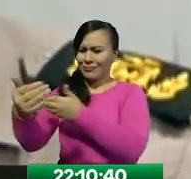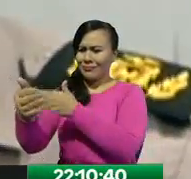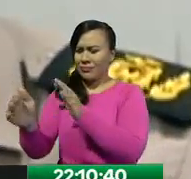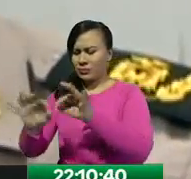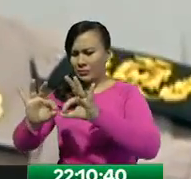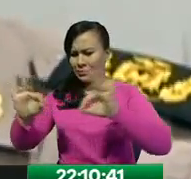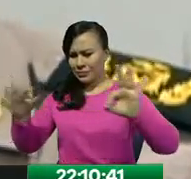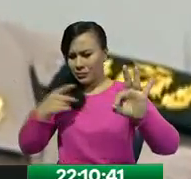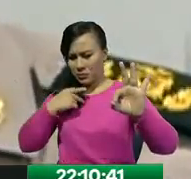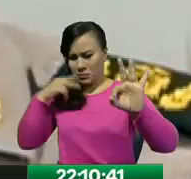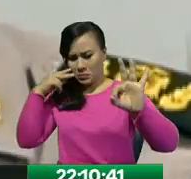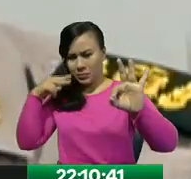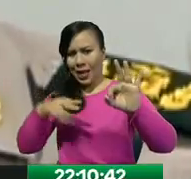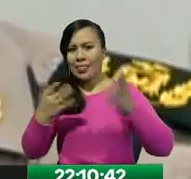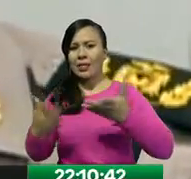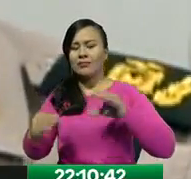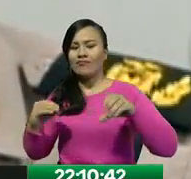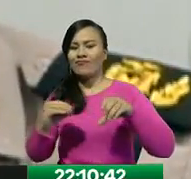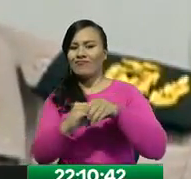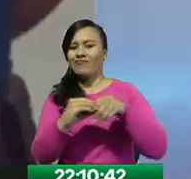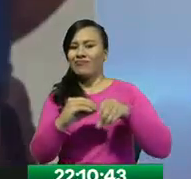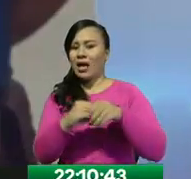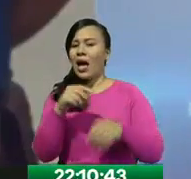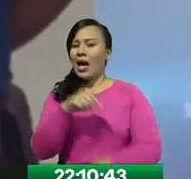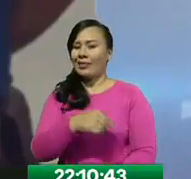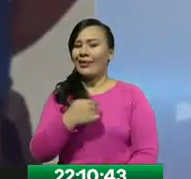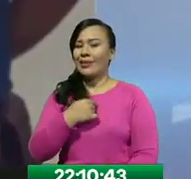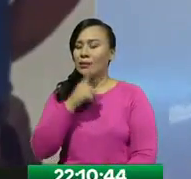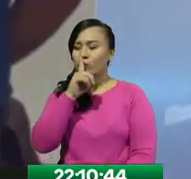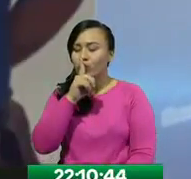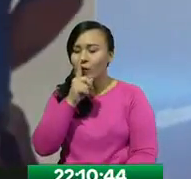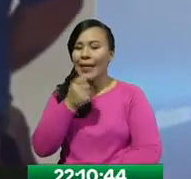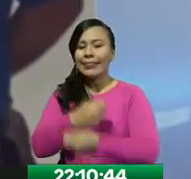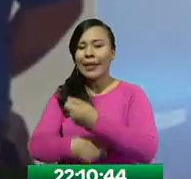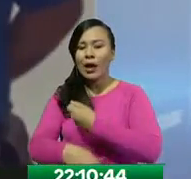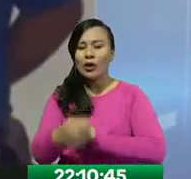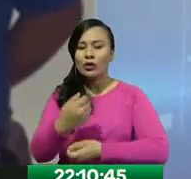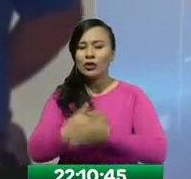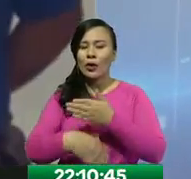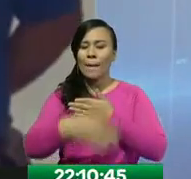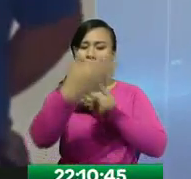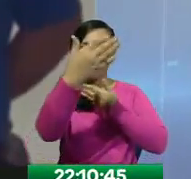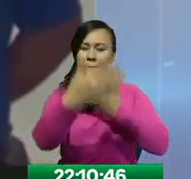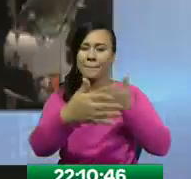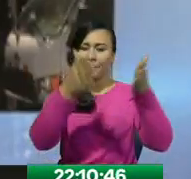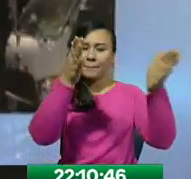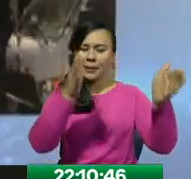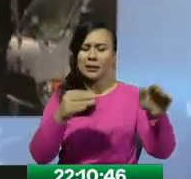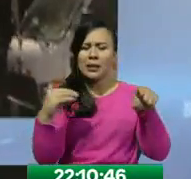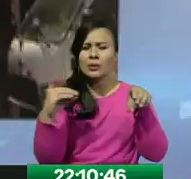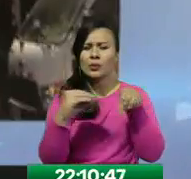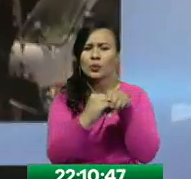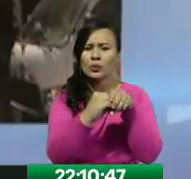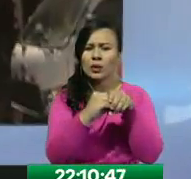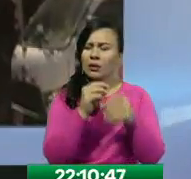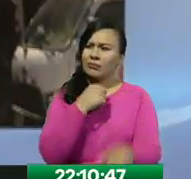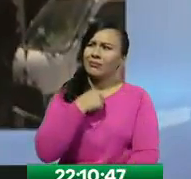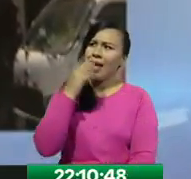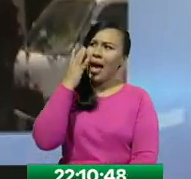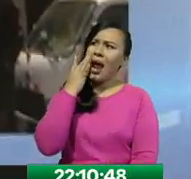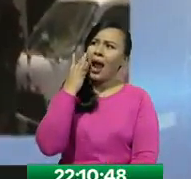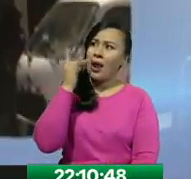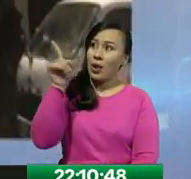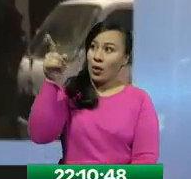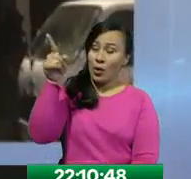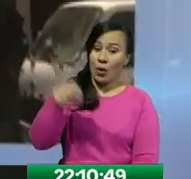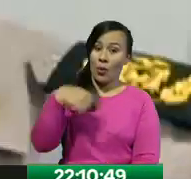con espacios tal vez para ocultar algo de importancia. Estaban entre paredes, que son lugares donde normalmente en